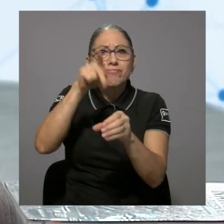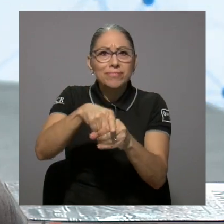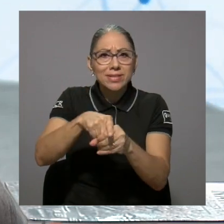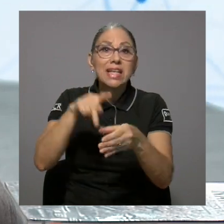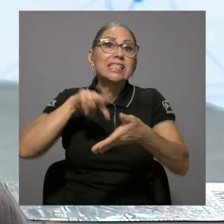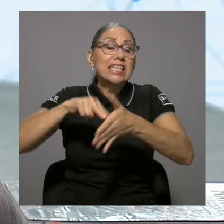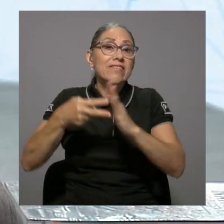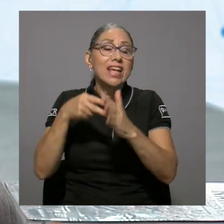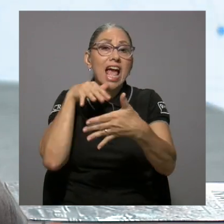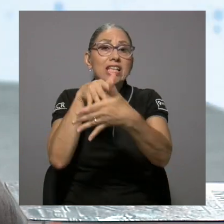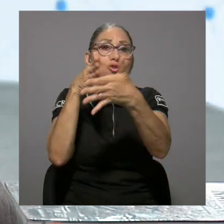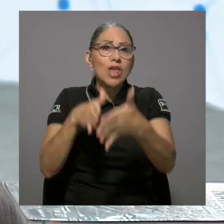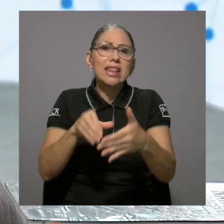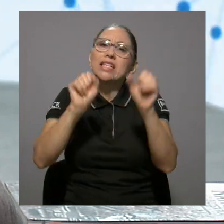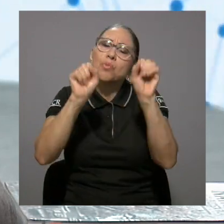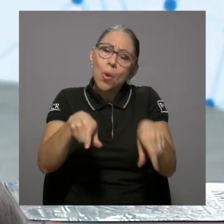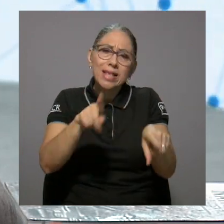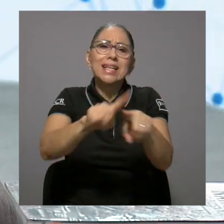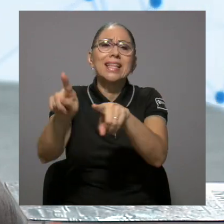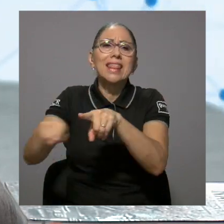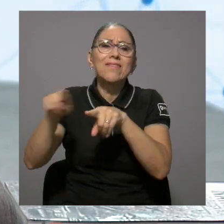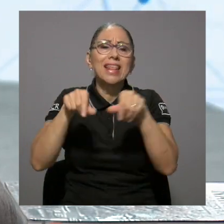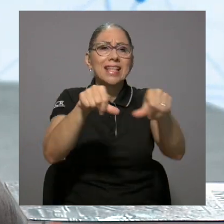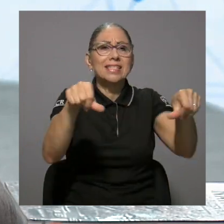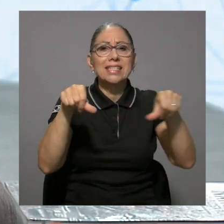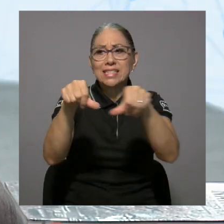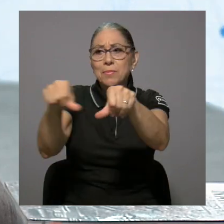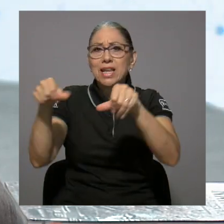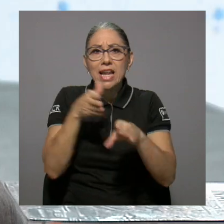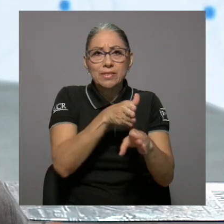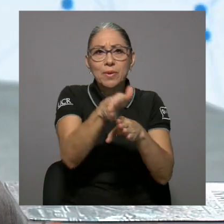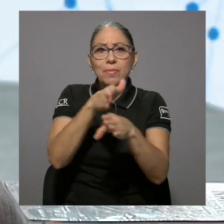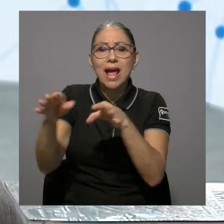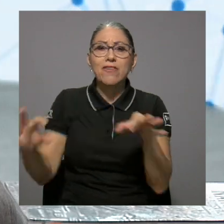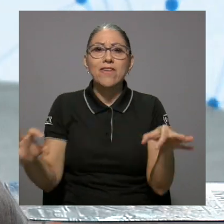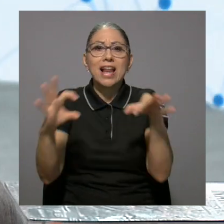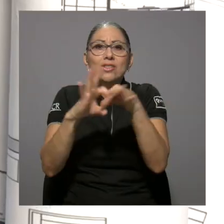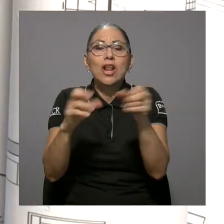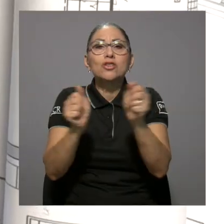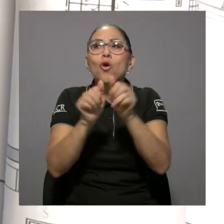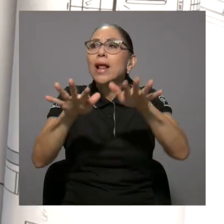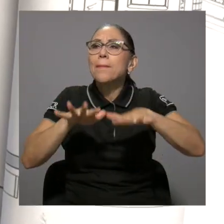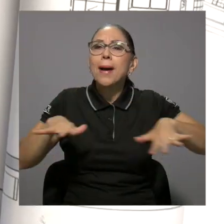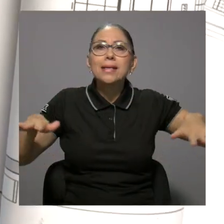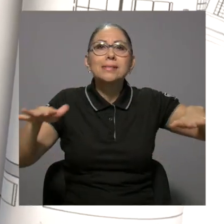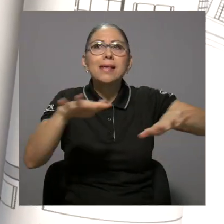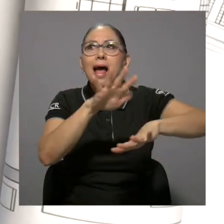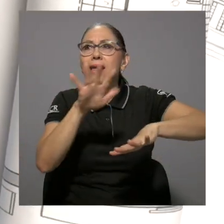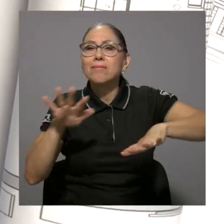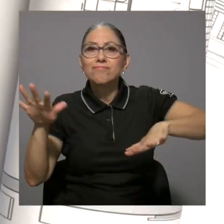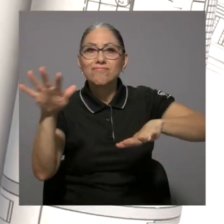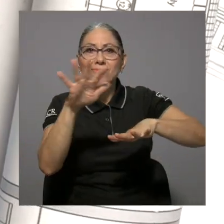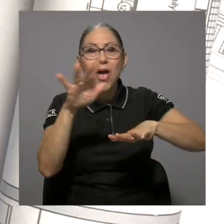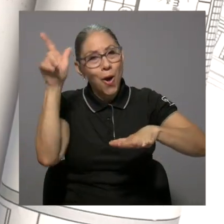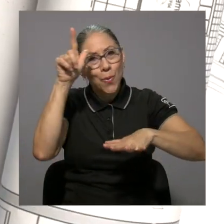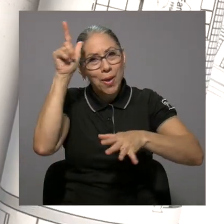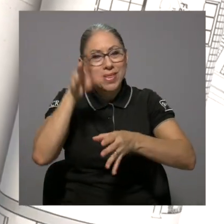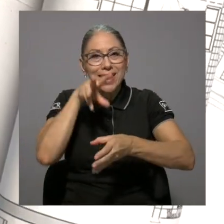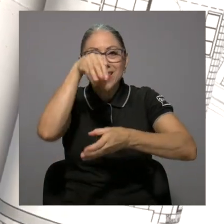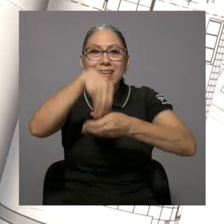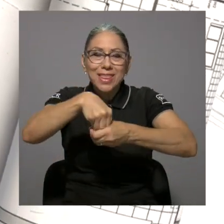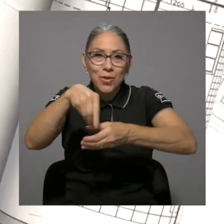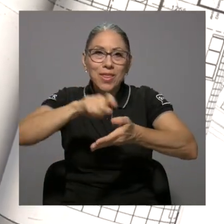pueden ser de diferentes disciplinas y que estén relacionadas con el paisaje. Y obviamente está dentro de la Escuela de